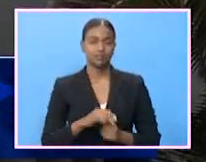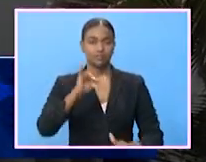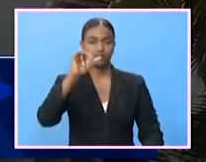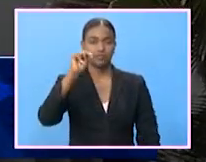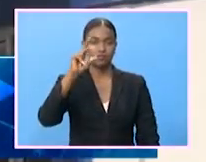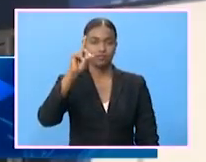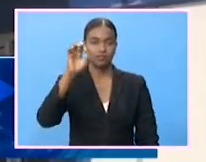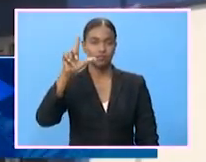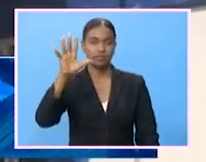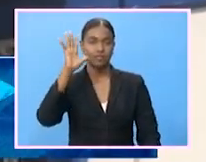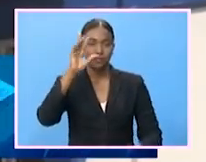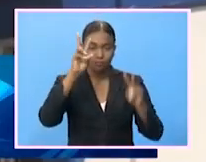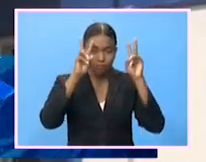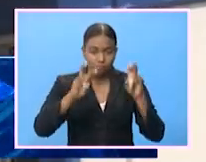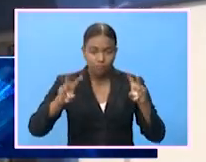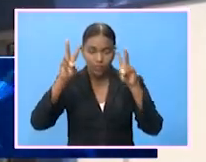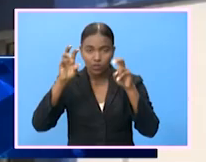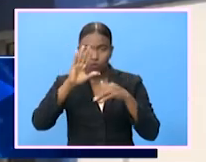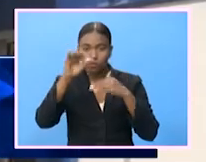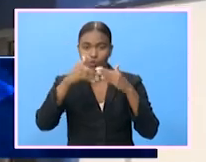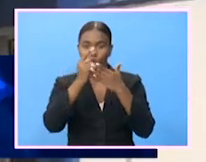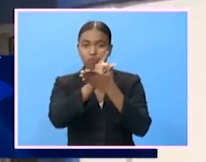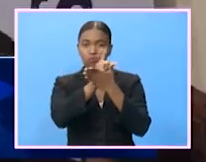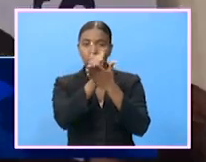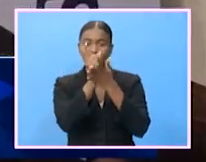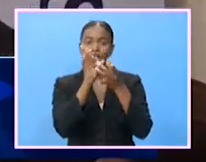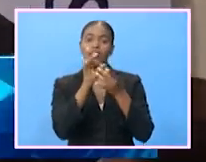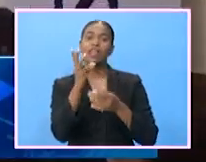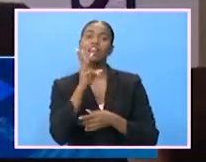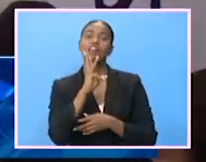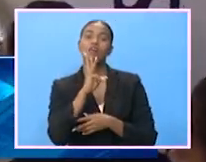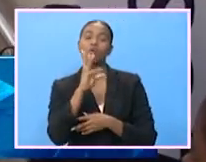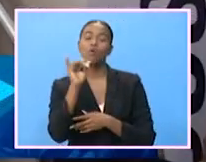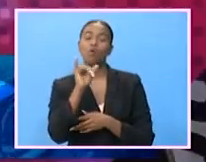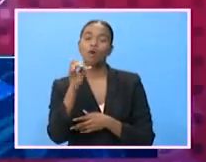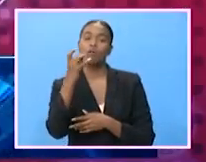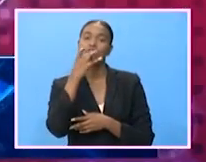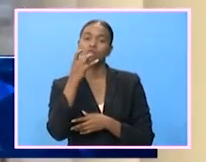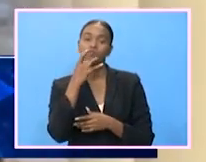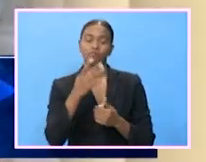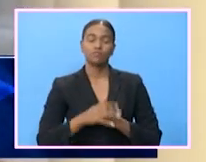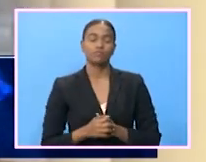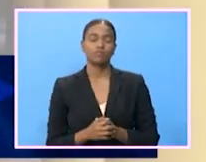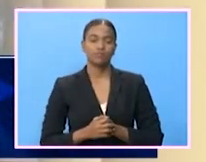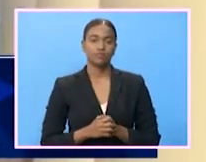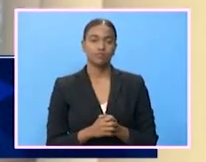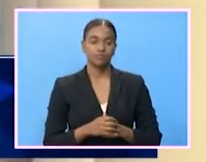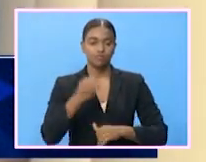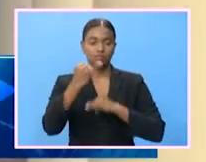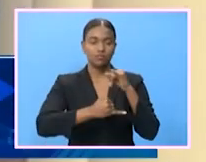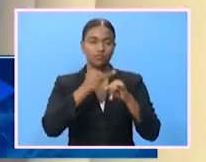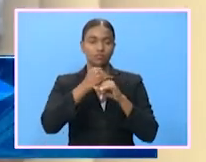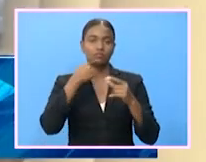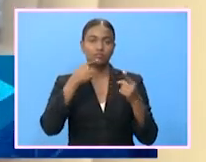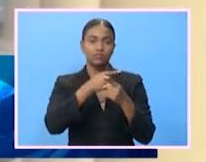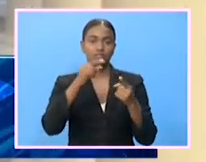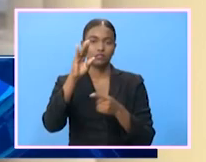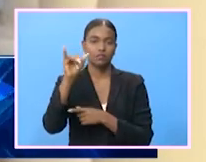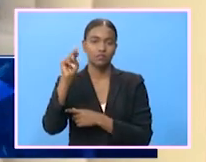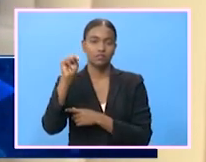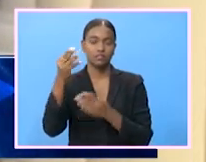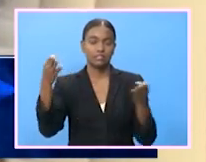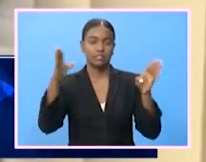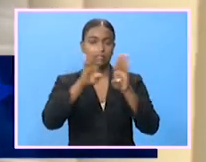Indocal revisará todos los medidores eléctricos y de agua potable. En las internacionales, Biden